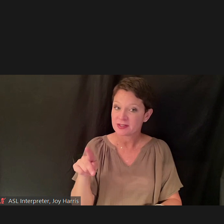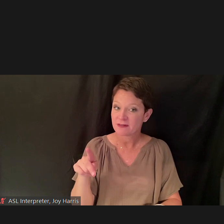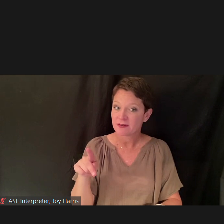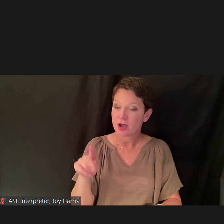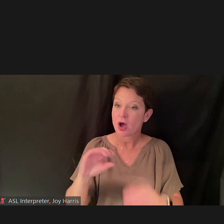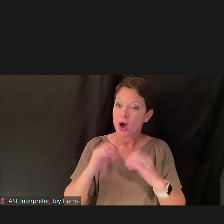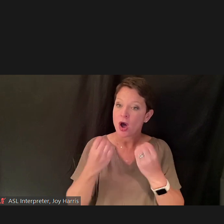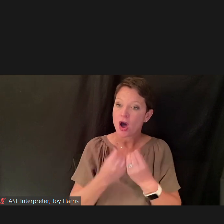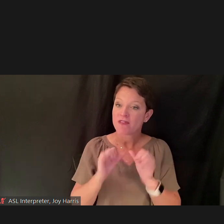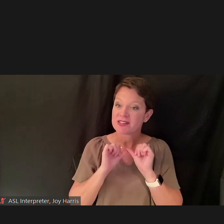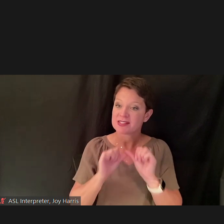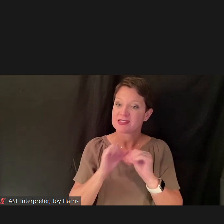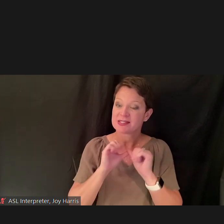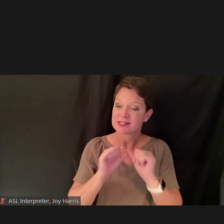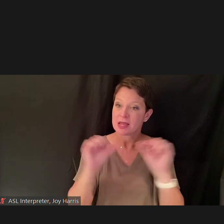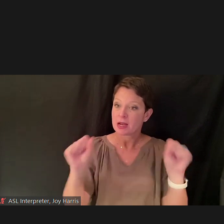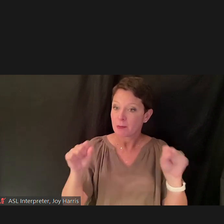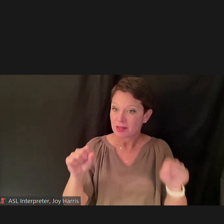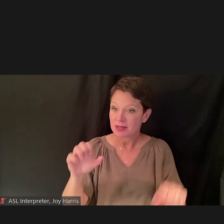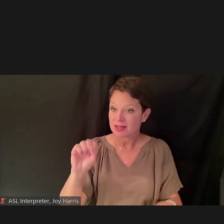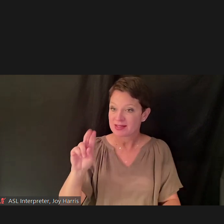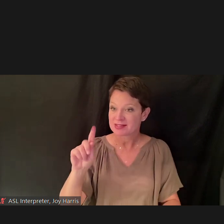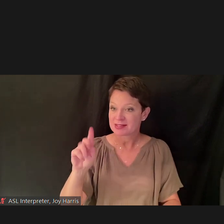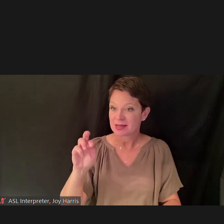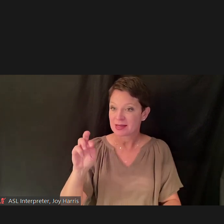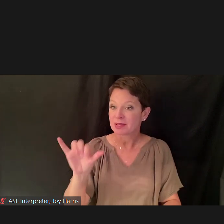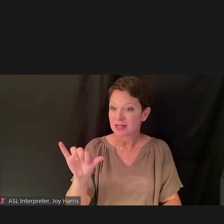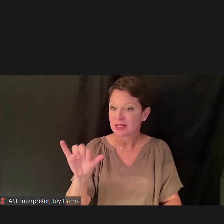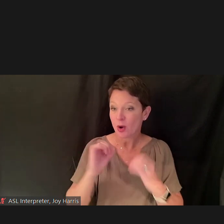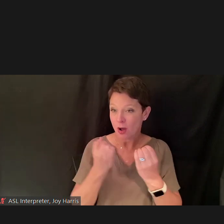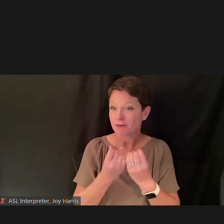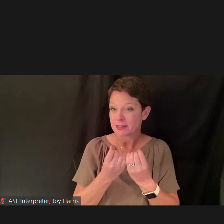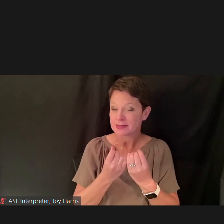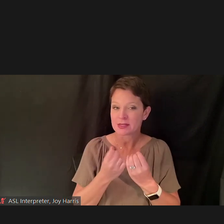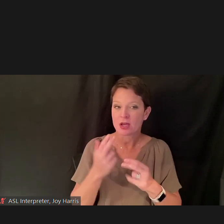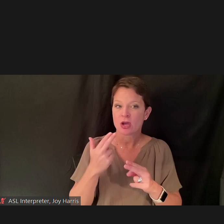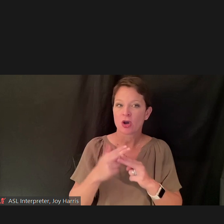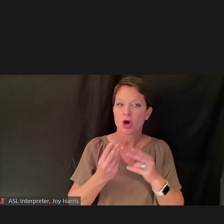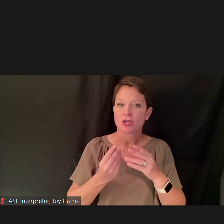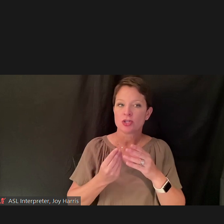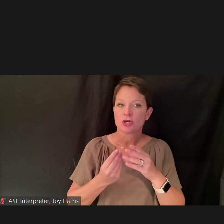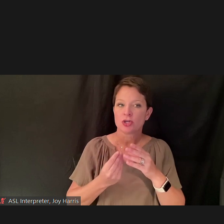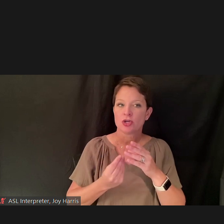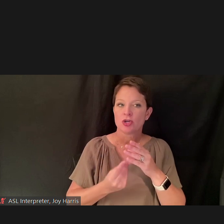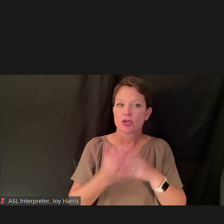Y esto se hizo de la Oficina de Sustentabilidad.